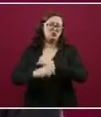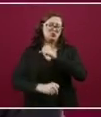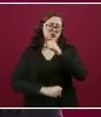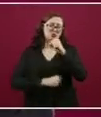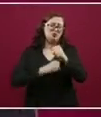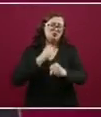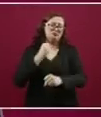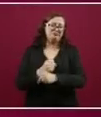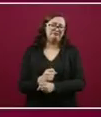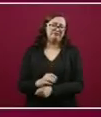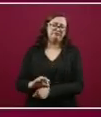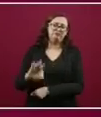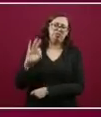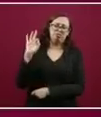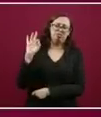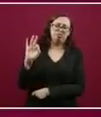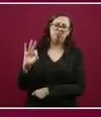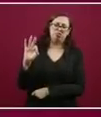a favor